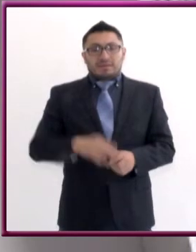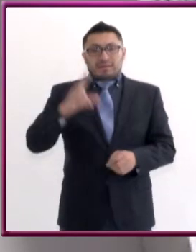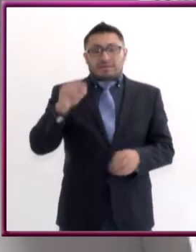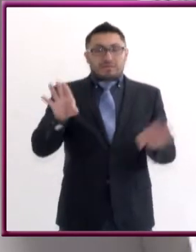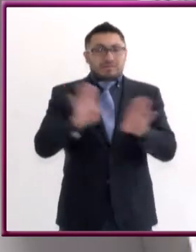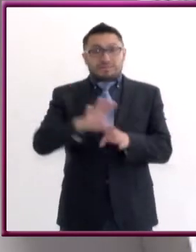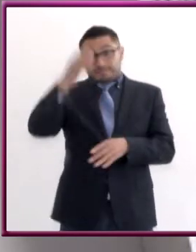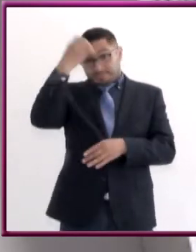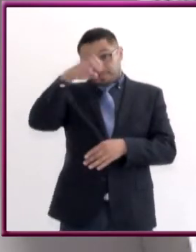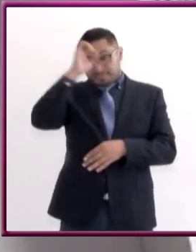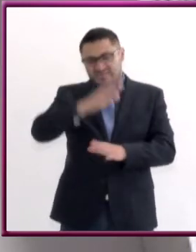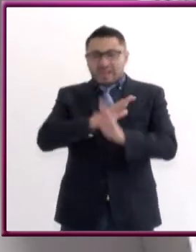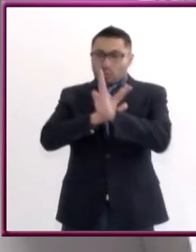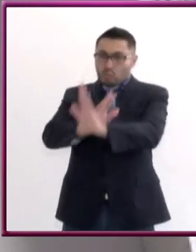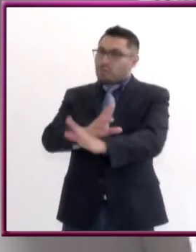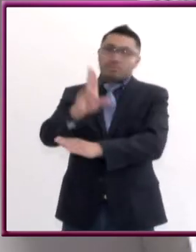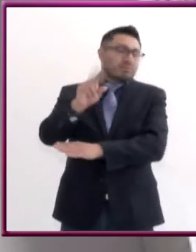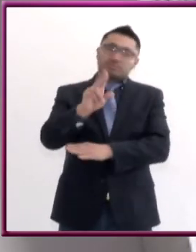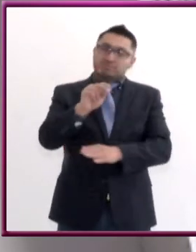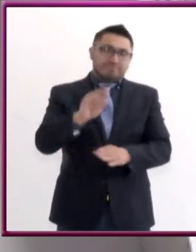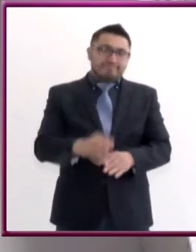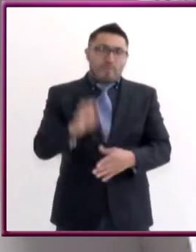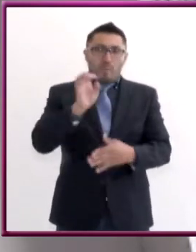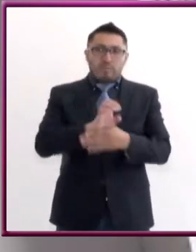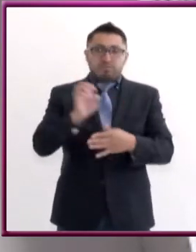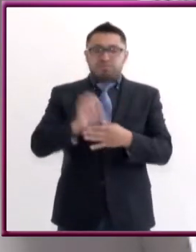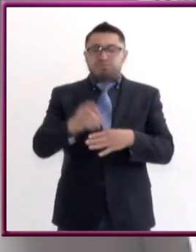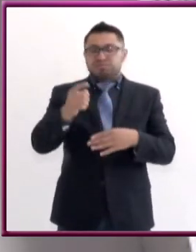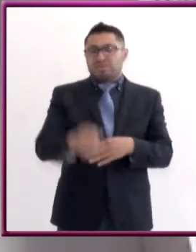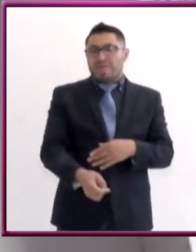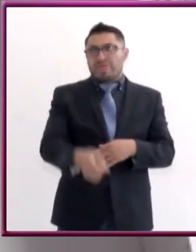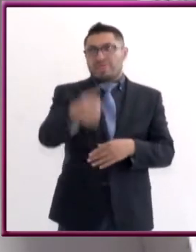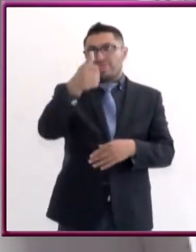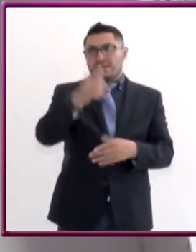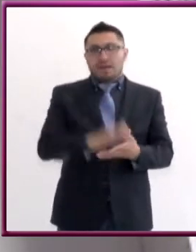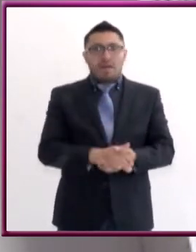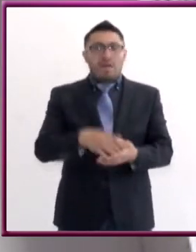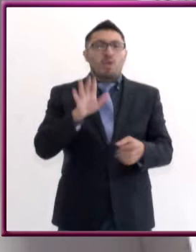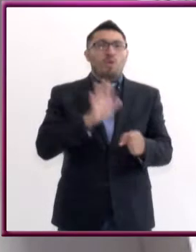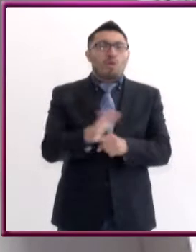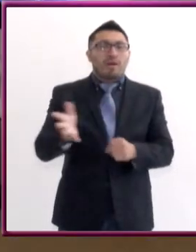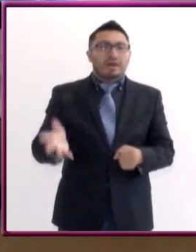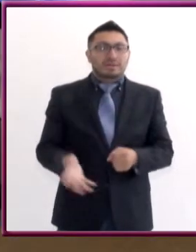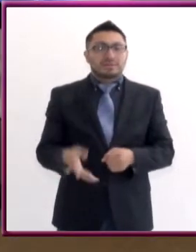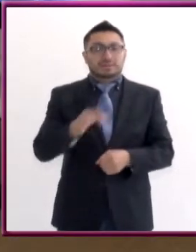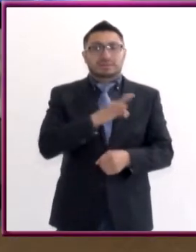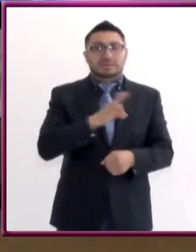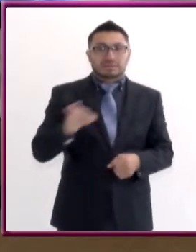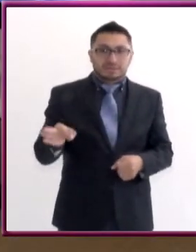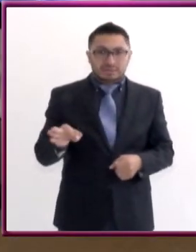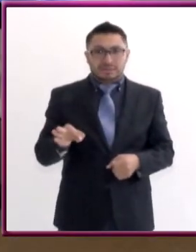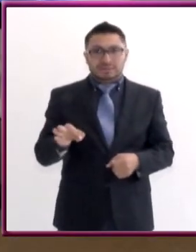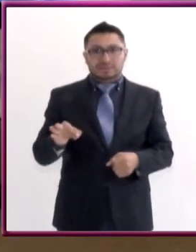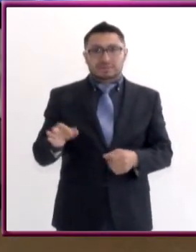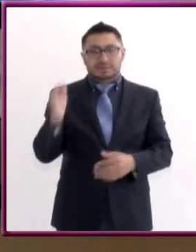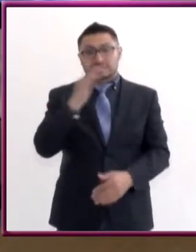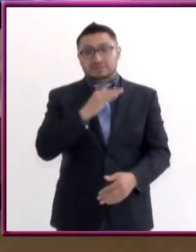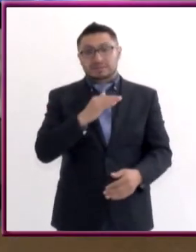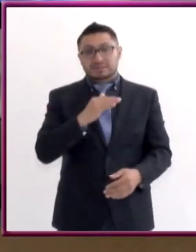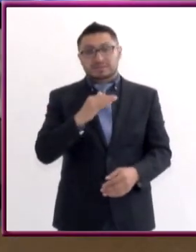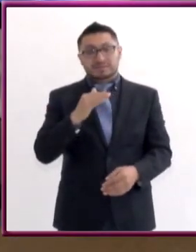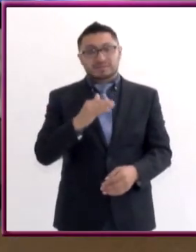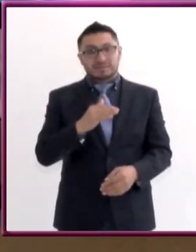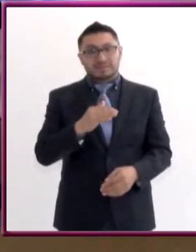experiencias que podamos evitar. Entonces, en primer lugar, lo que está en juego es poder